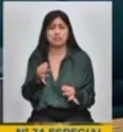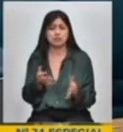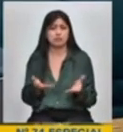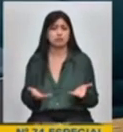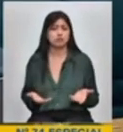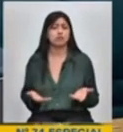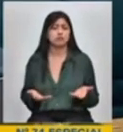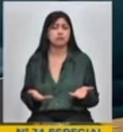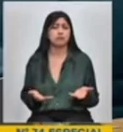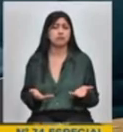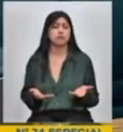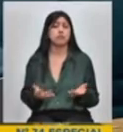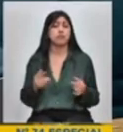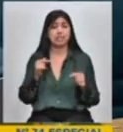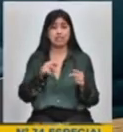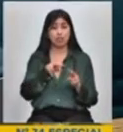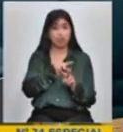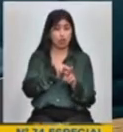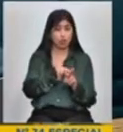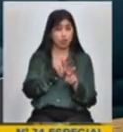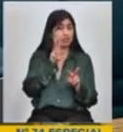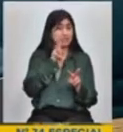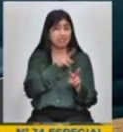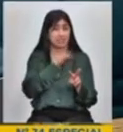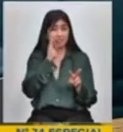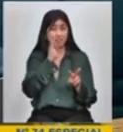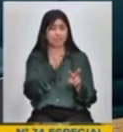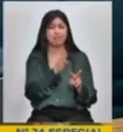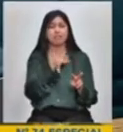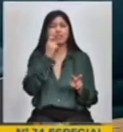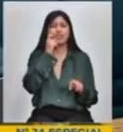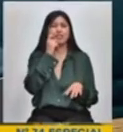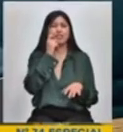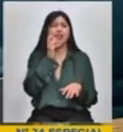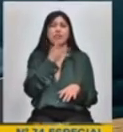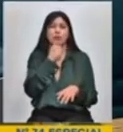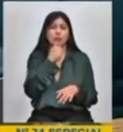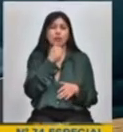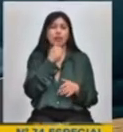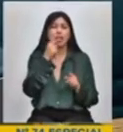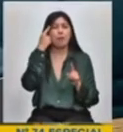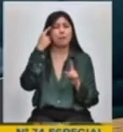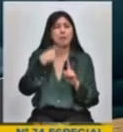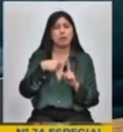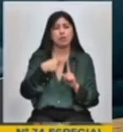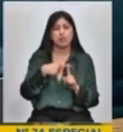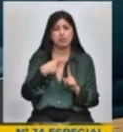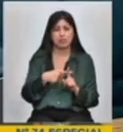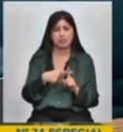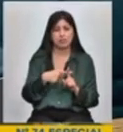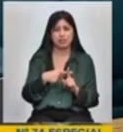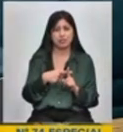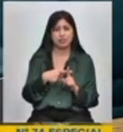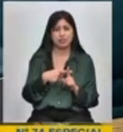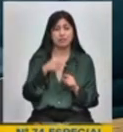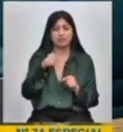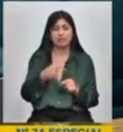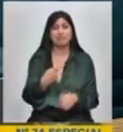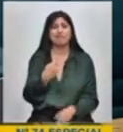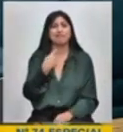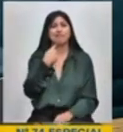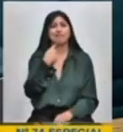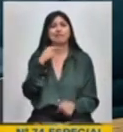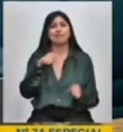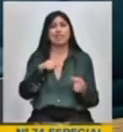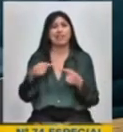a seguir con, lamentablemente, esta falta de expectativa, falta de optimismo, que repercuten finalmente en esta discusión,